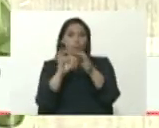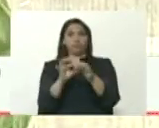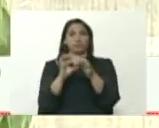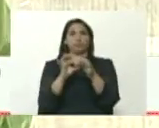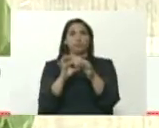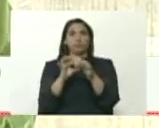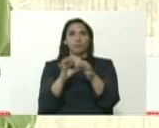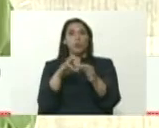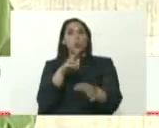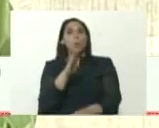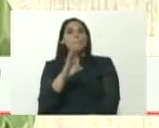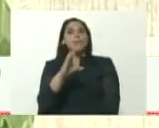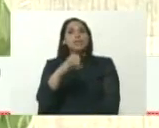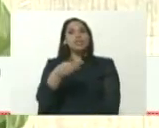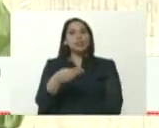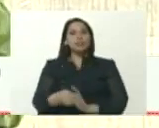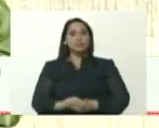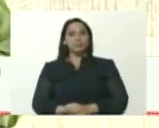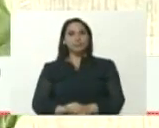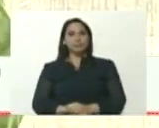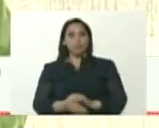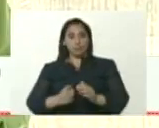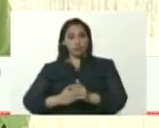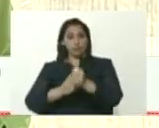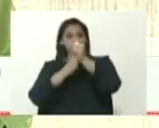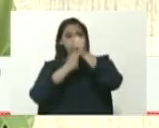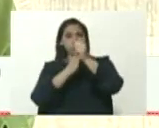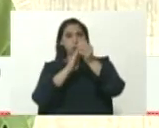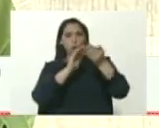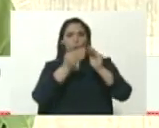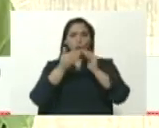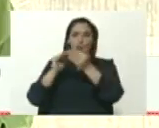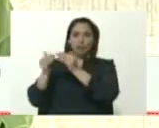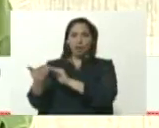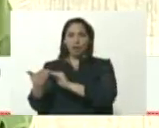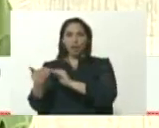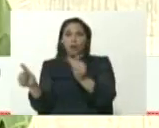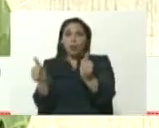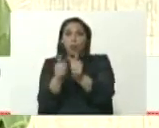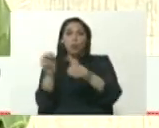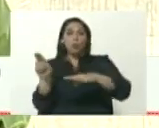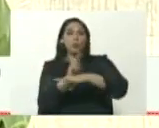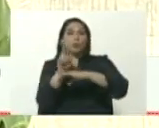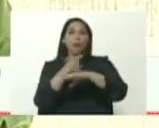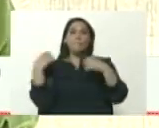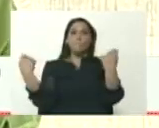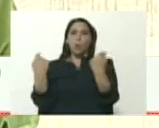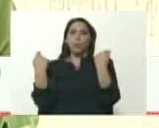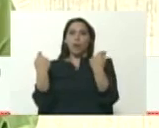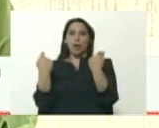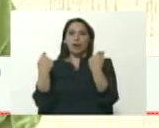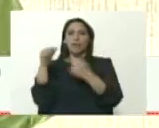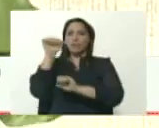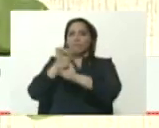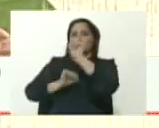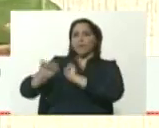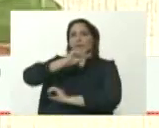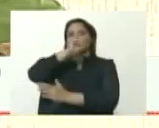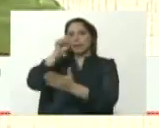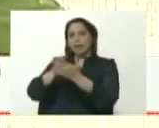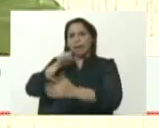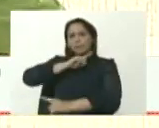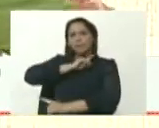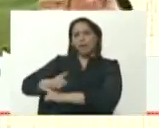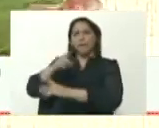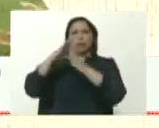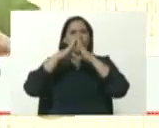las VC, del liderazgo de las comunidades, con las unidades populares de defensa integral, debe estar todas